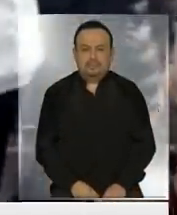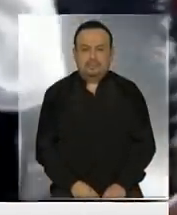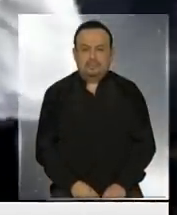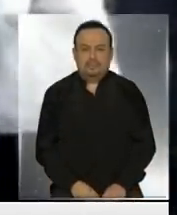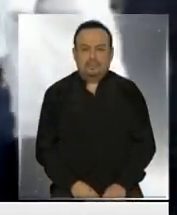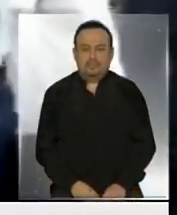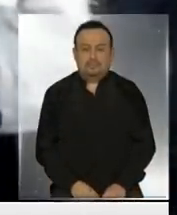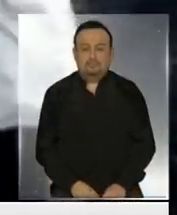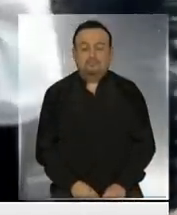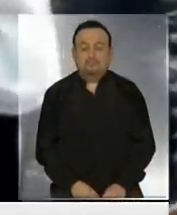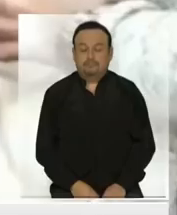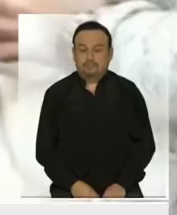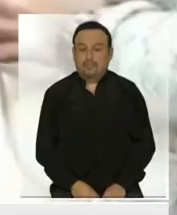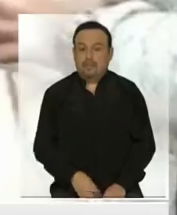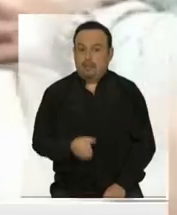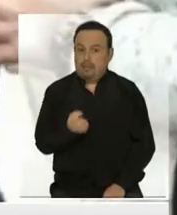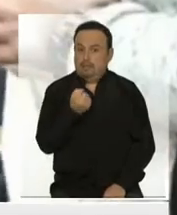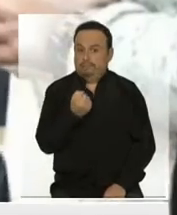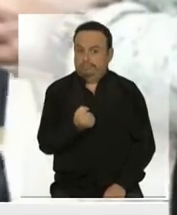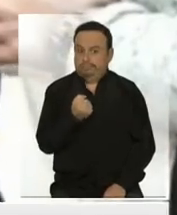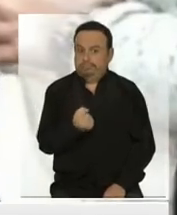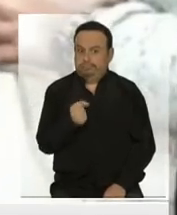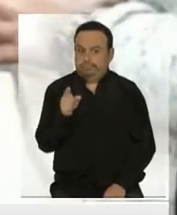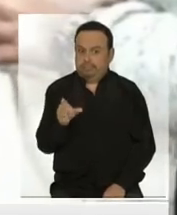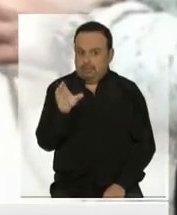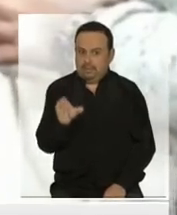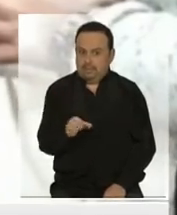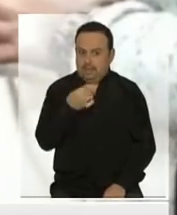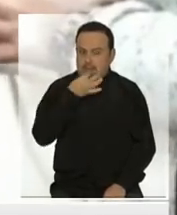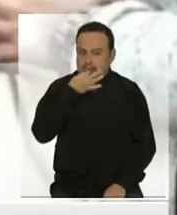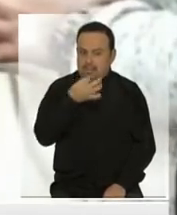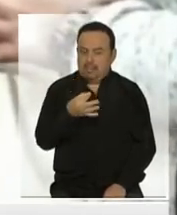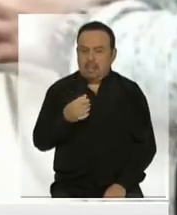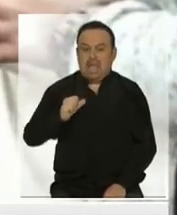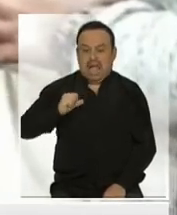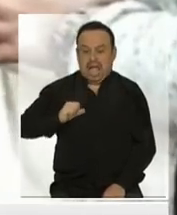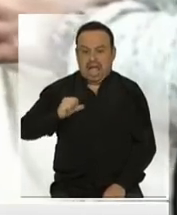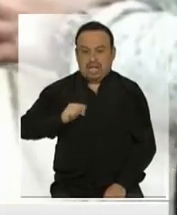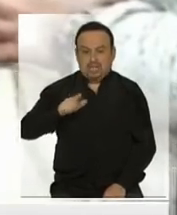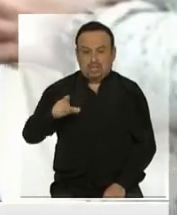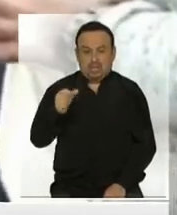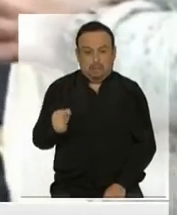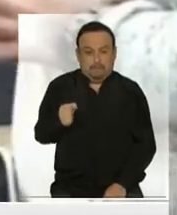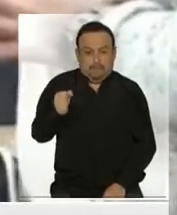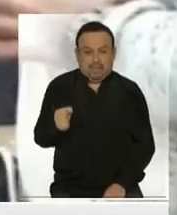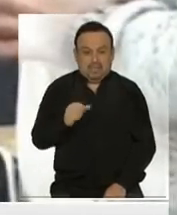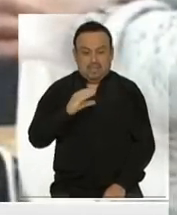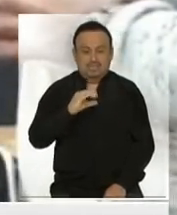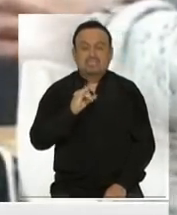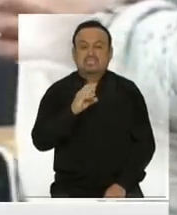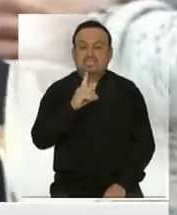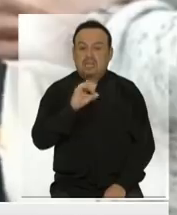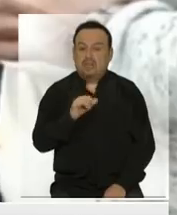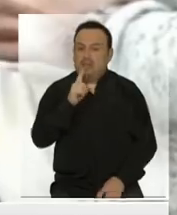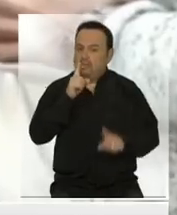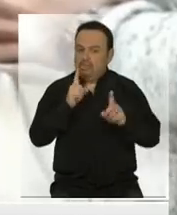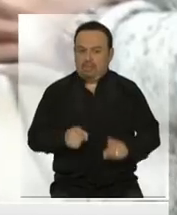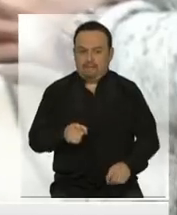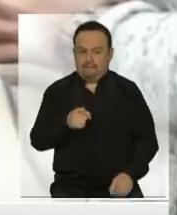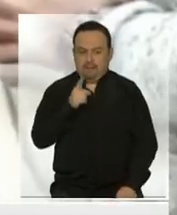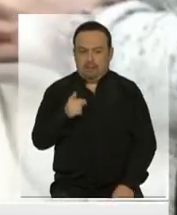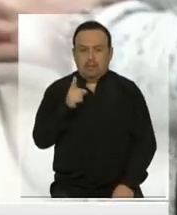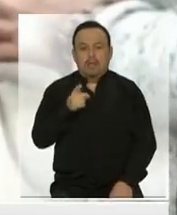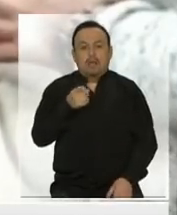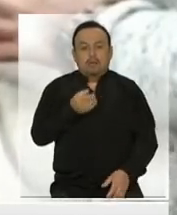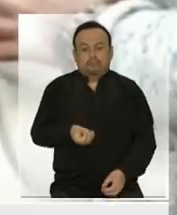bueno soy bastante egoísta lo decía esta persona y la actitud de este pastor es decir que va a tener que enfrentar cargos se va a presentar